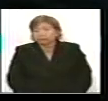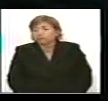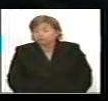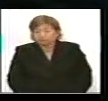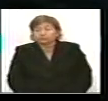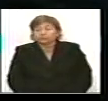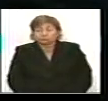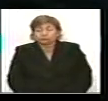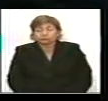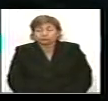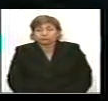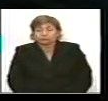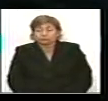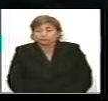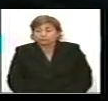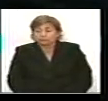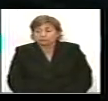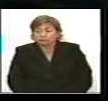Sí,